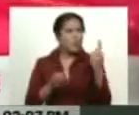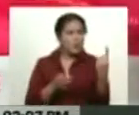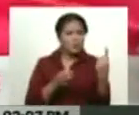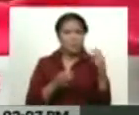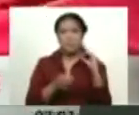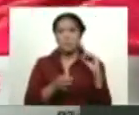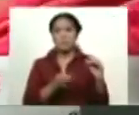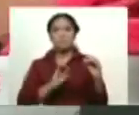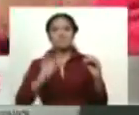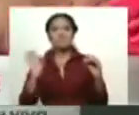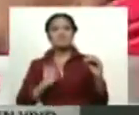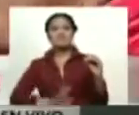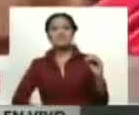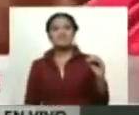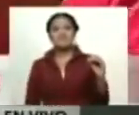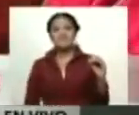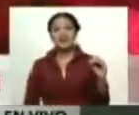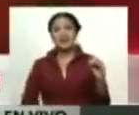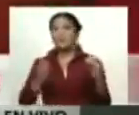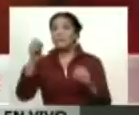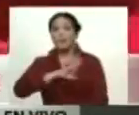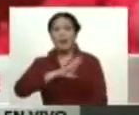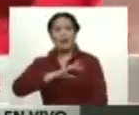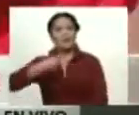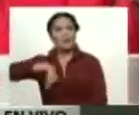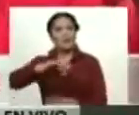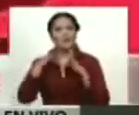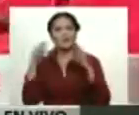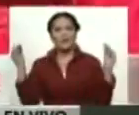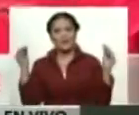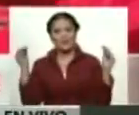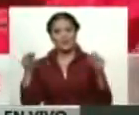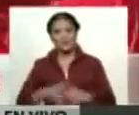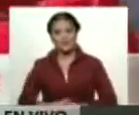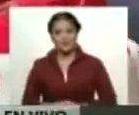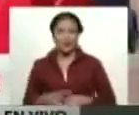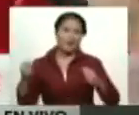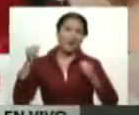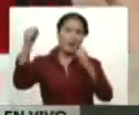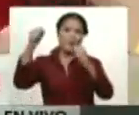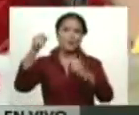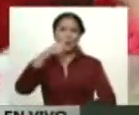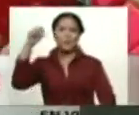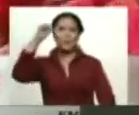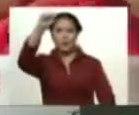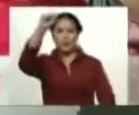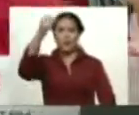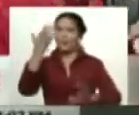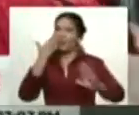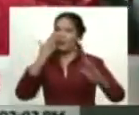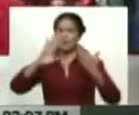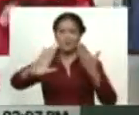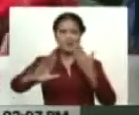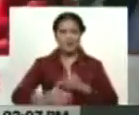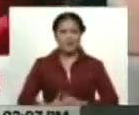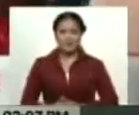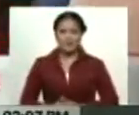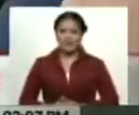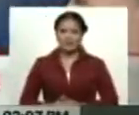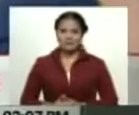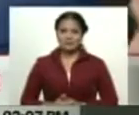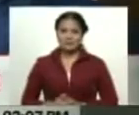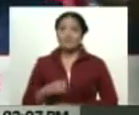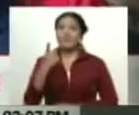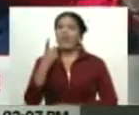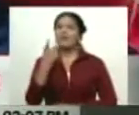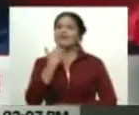ellos, solamente para todos nosotros, para todos nosotros. ¡Viva Maduro! ¡Por siempre! Le falta